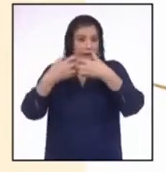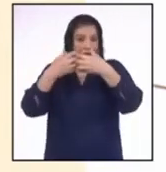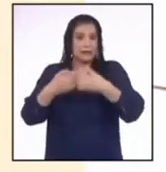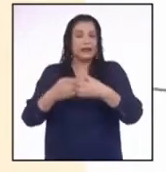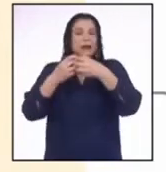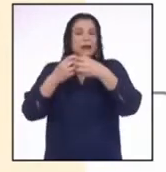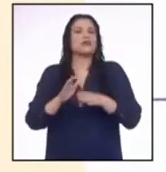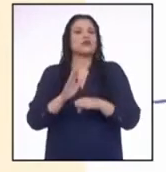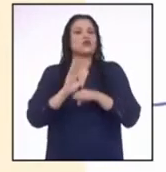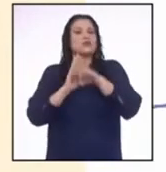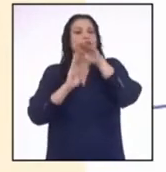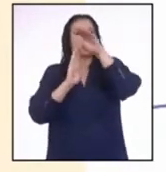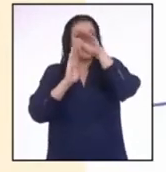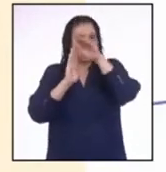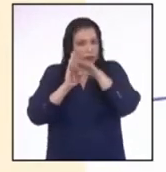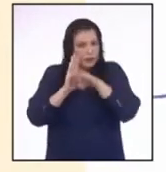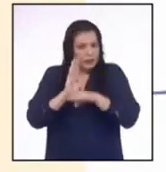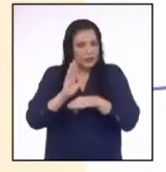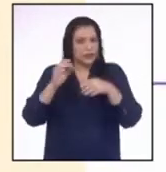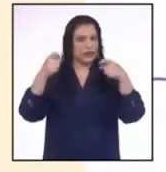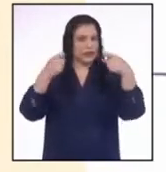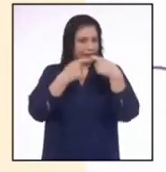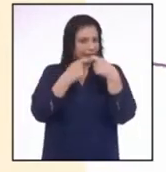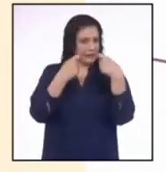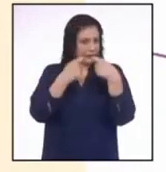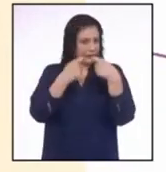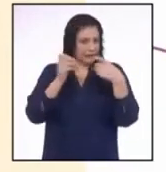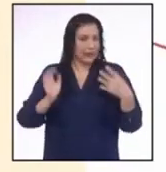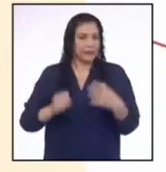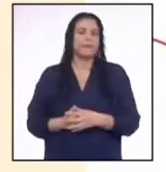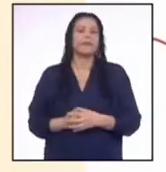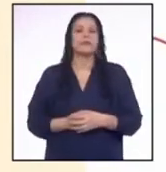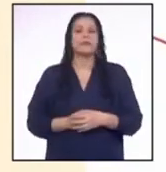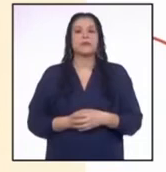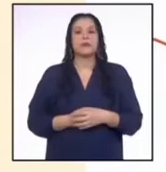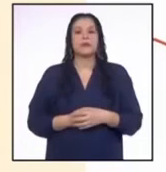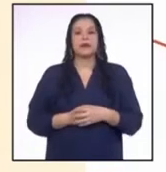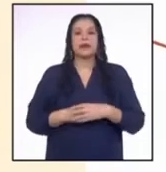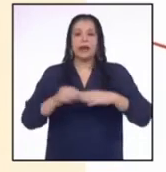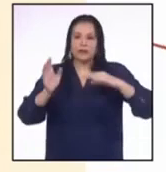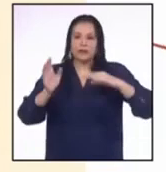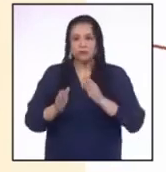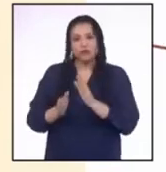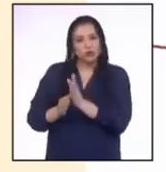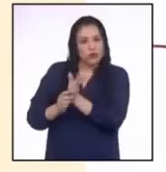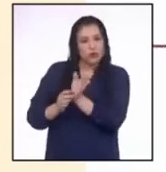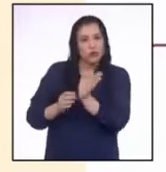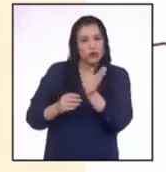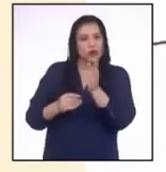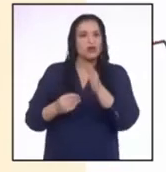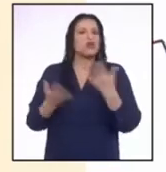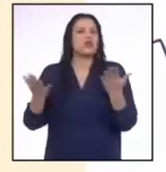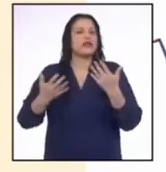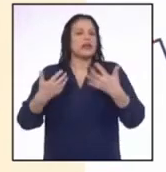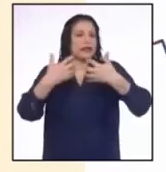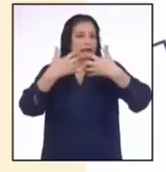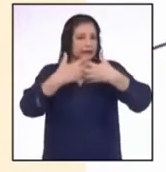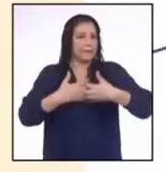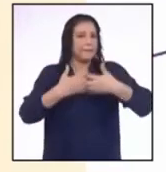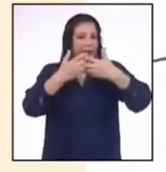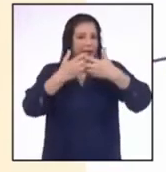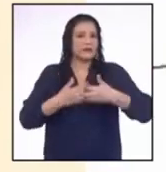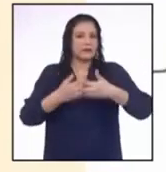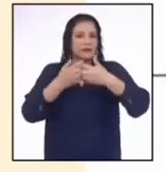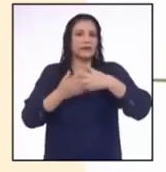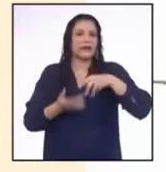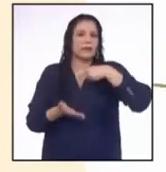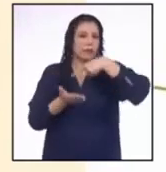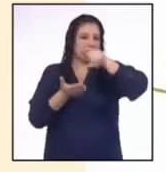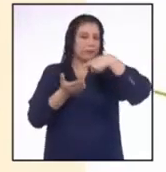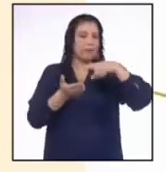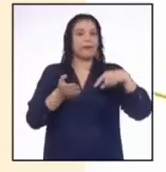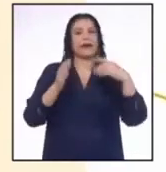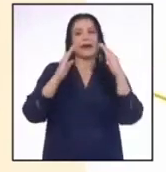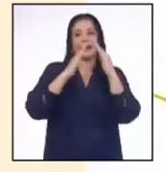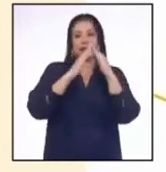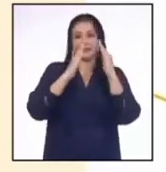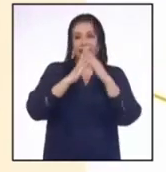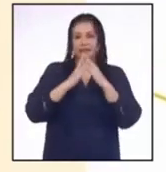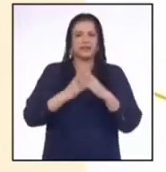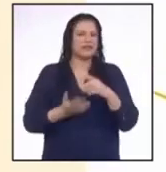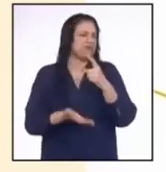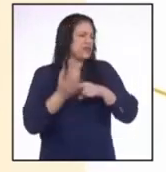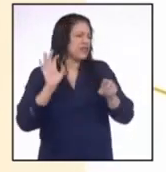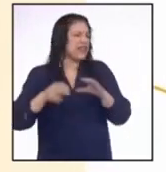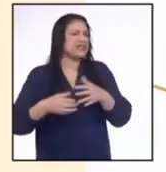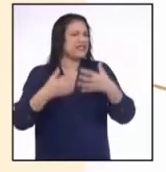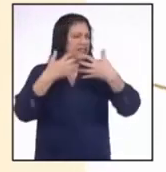o disminuyen el voltaje de la corriente eléctrica, terminando su recorrido en las empresas distribuidoras. ¿Y qué hacen estas